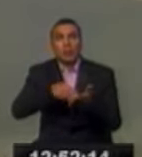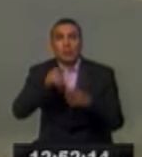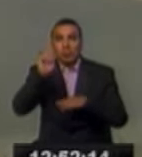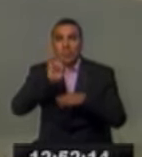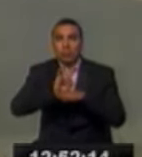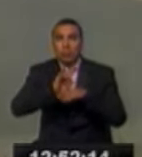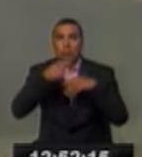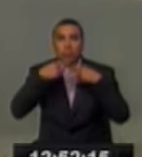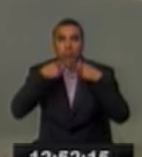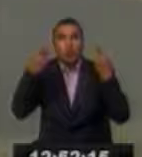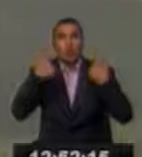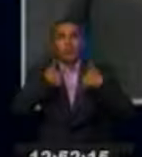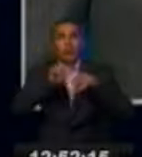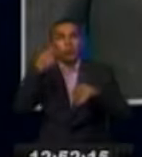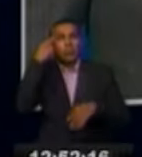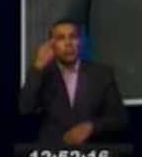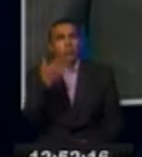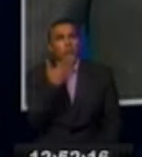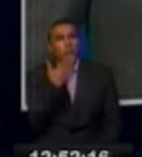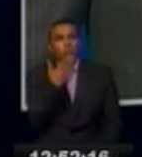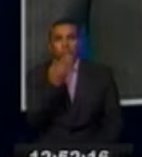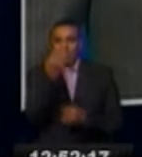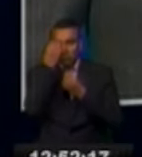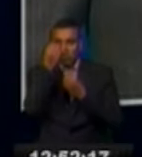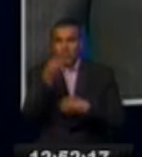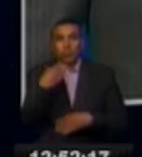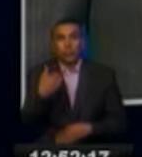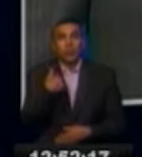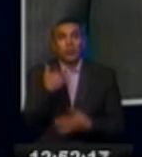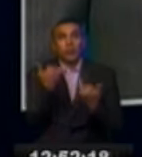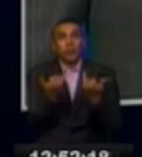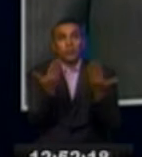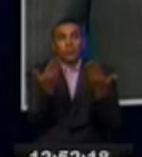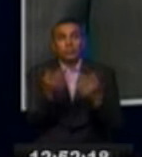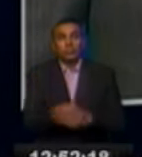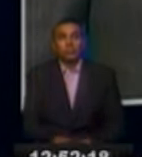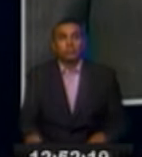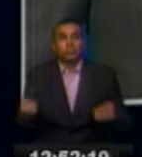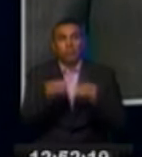frecuencias y regresen al Estado. Esa es la información que yo les tengo hasta el momento. Continúan ustedes. Buenas tardes.